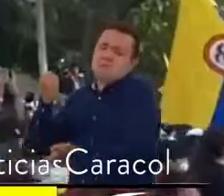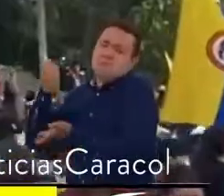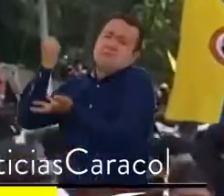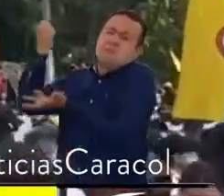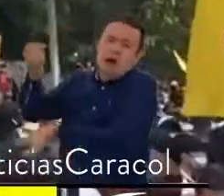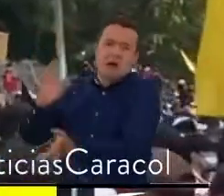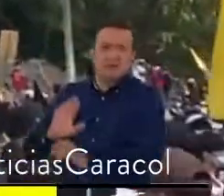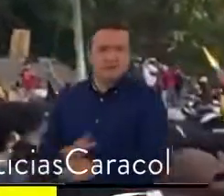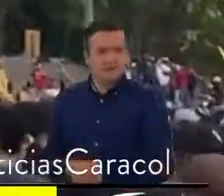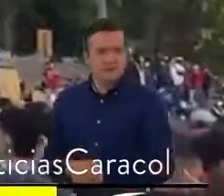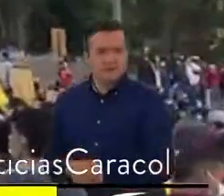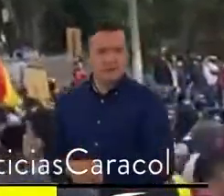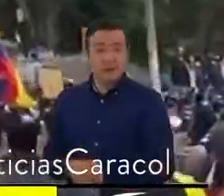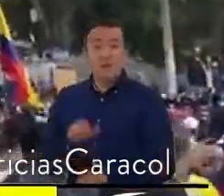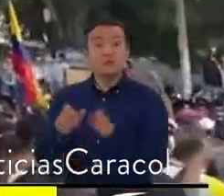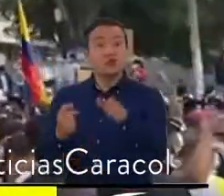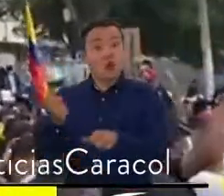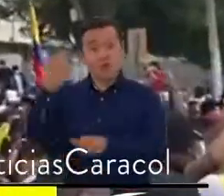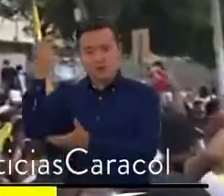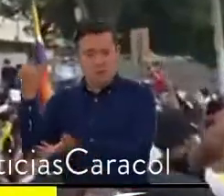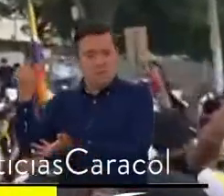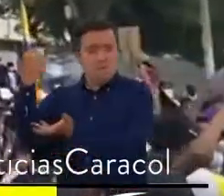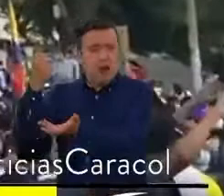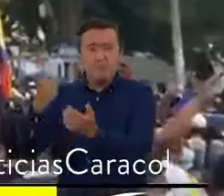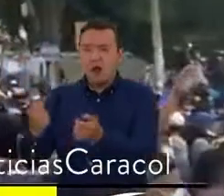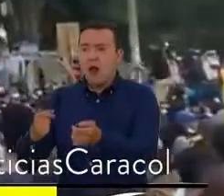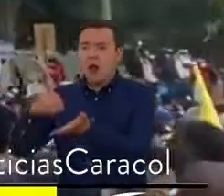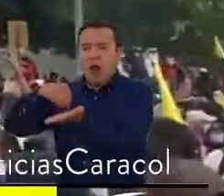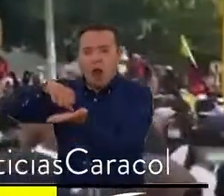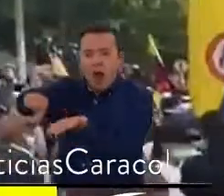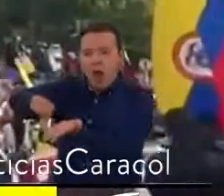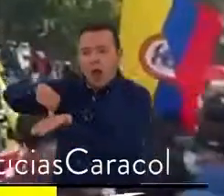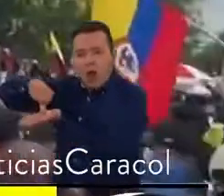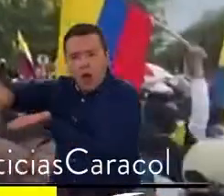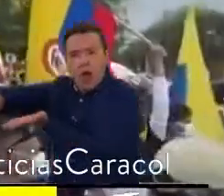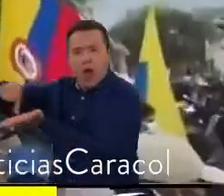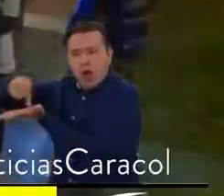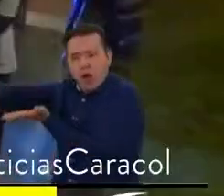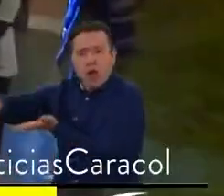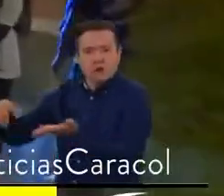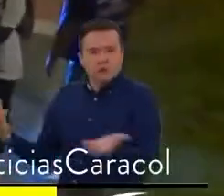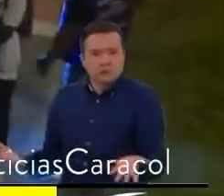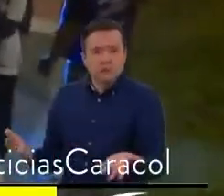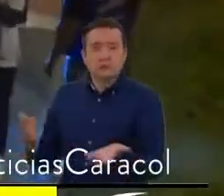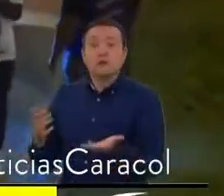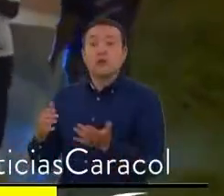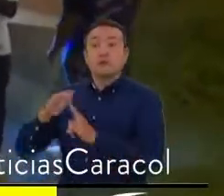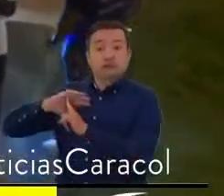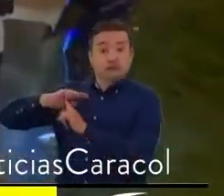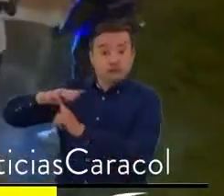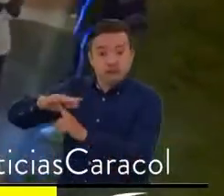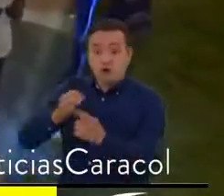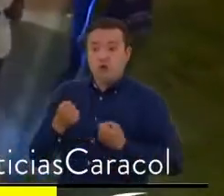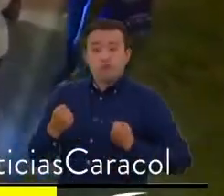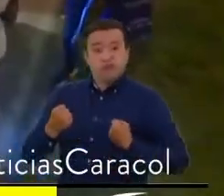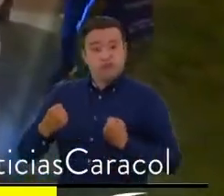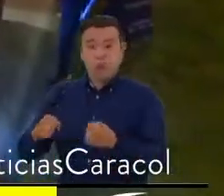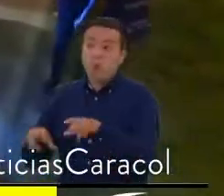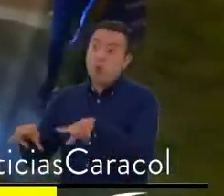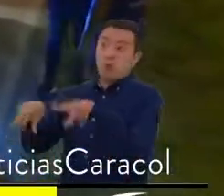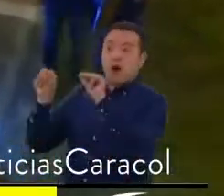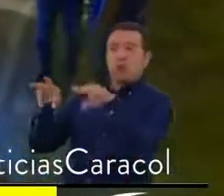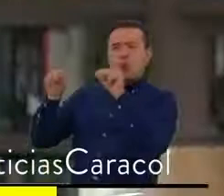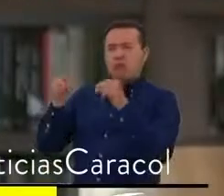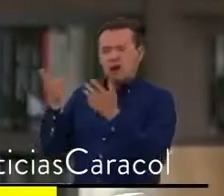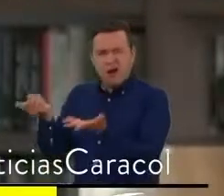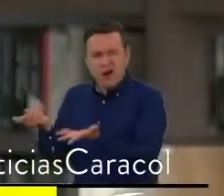de figuras políticas, en renovación de equipos de transporte. Hay un desequilibrio terrible